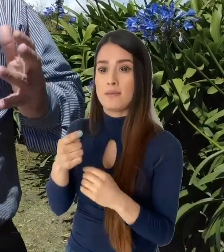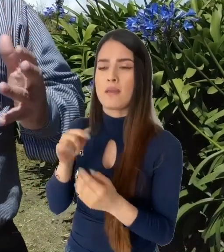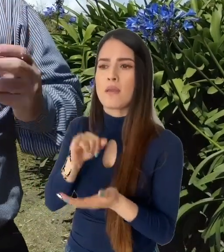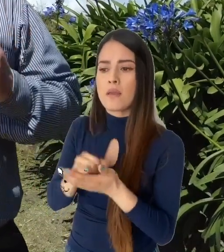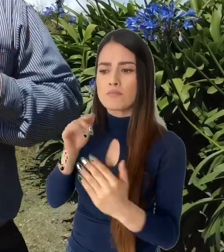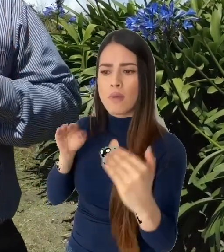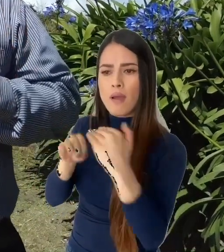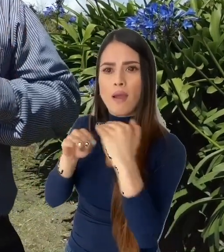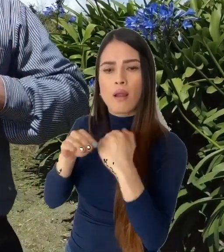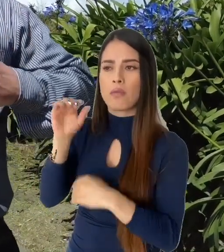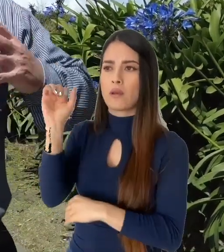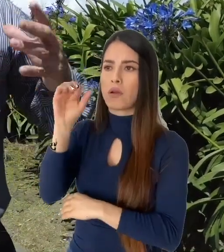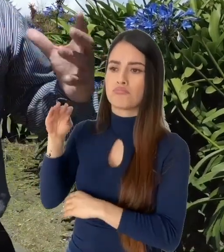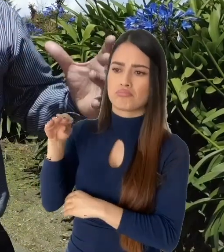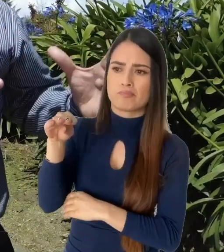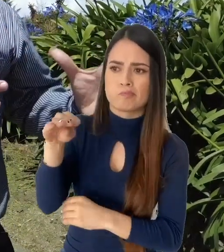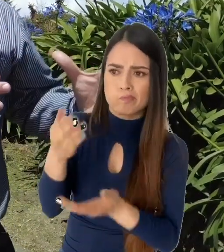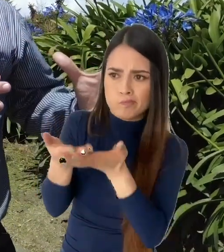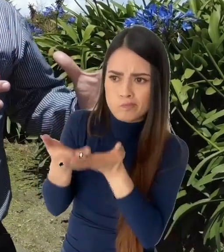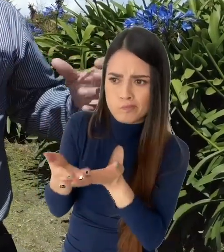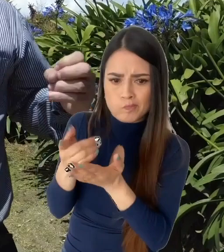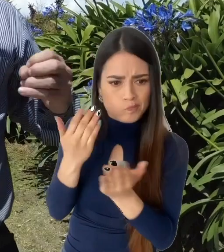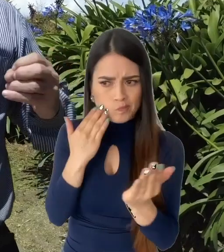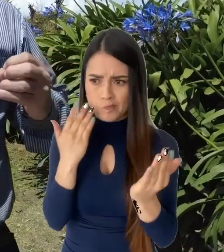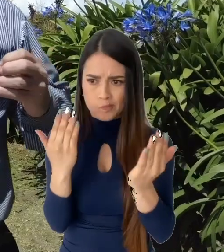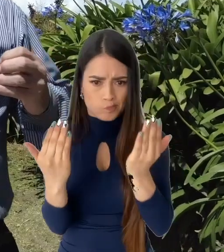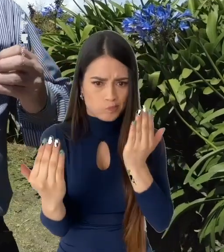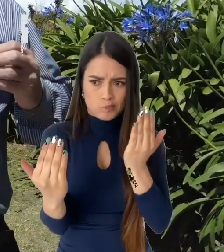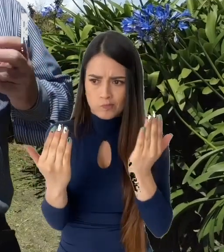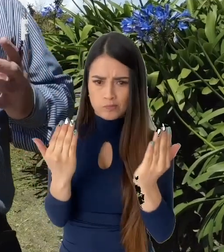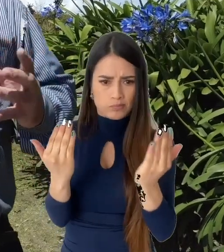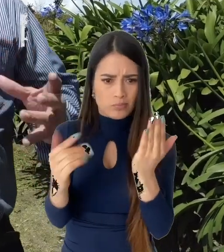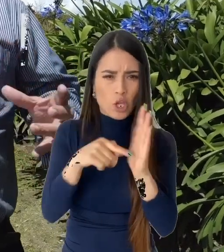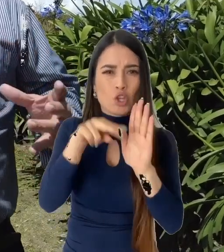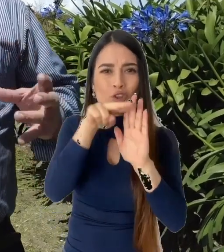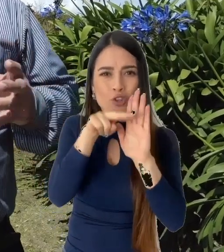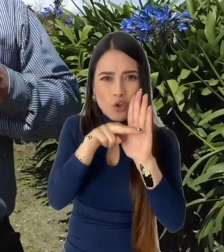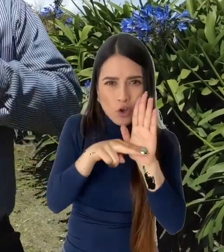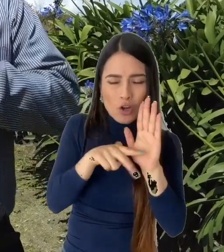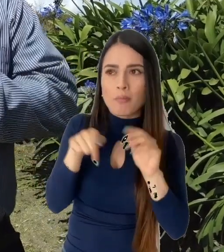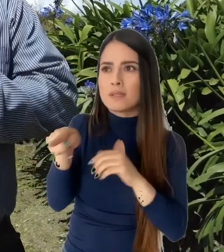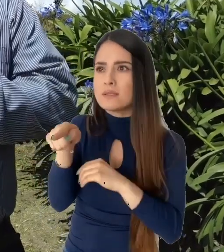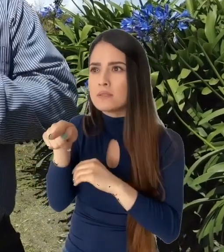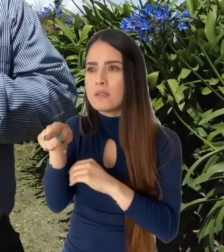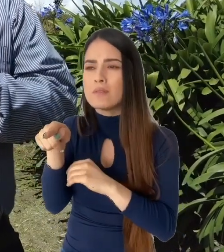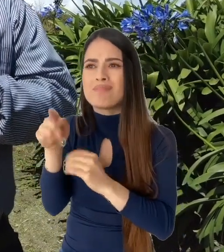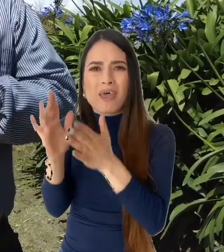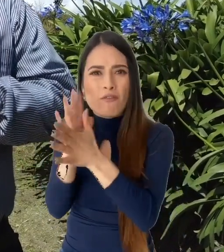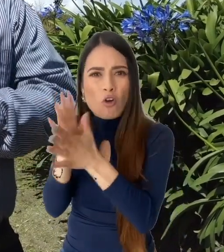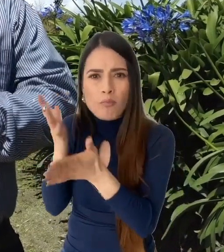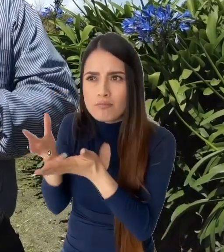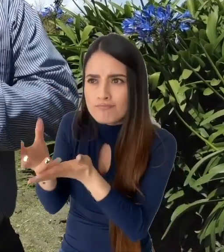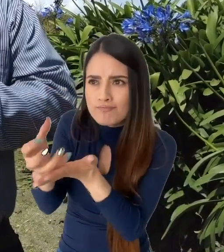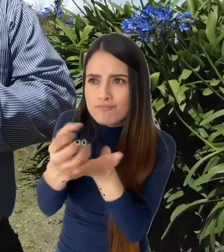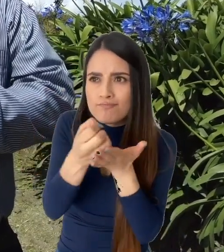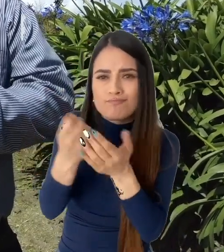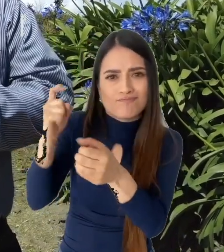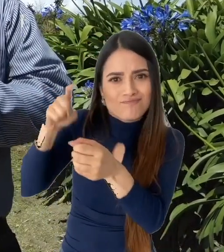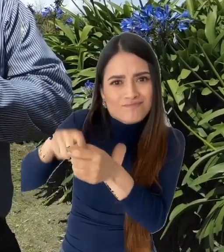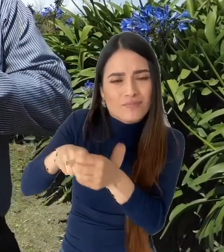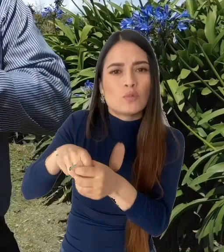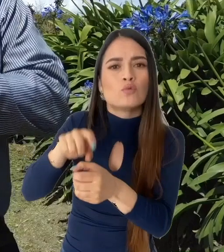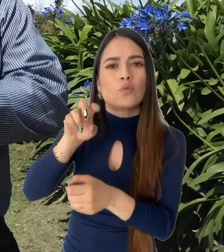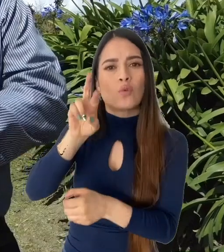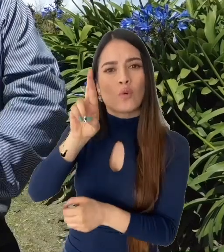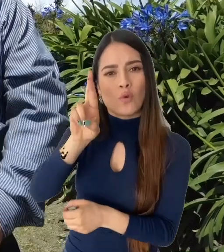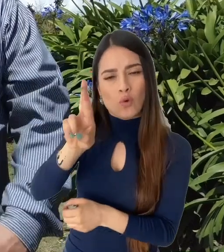al sobrepeso en carretera esta humedad mega Data que hemos recogido la comparamos con las normas y con la información recolectada